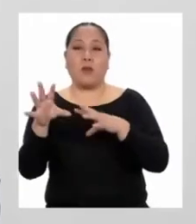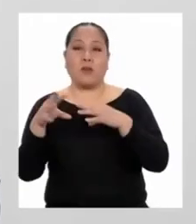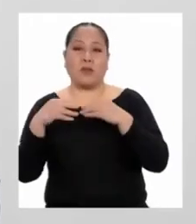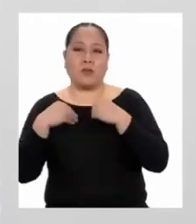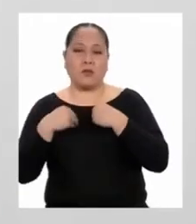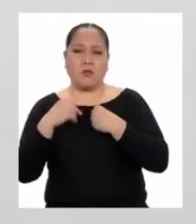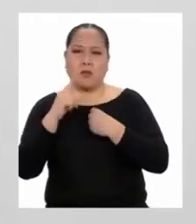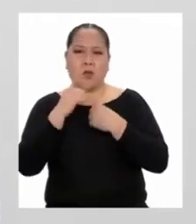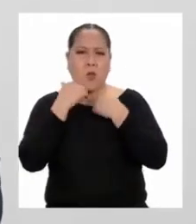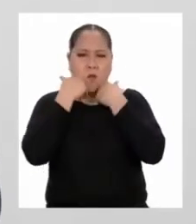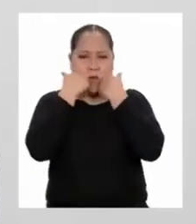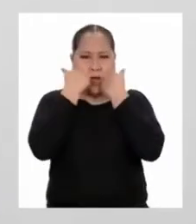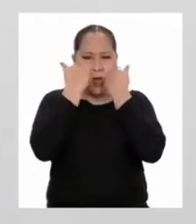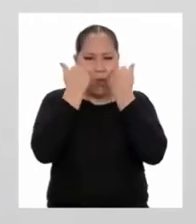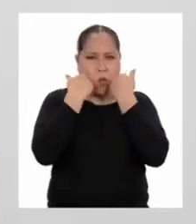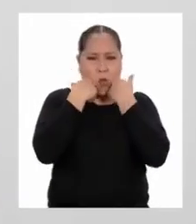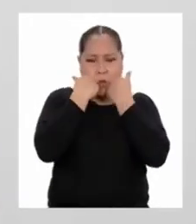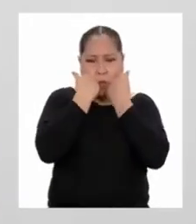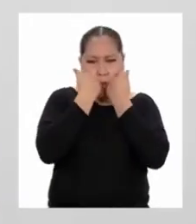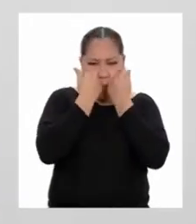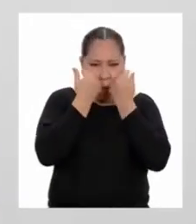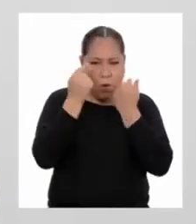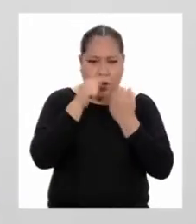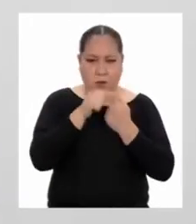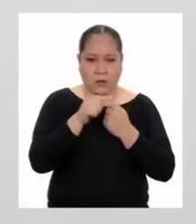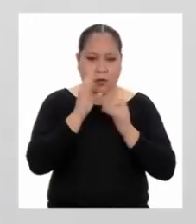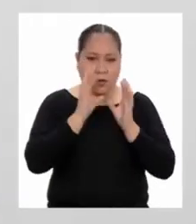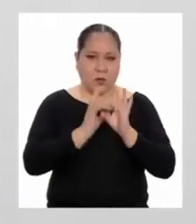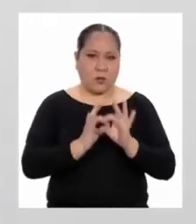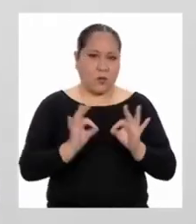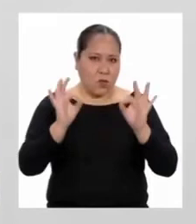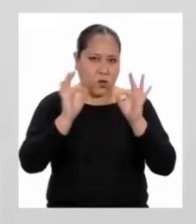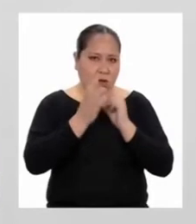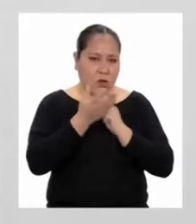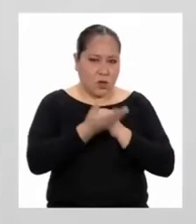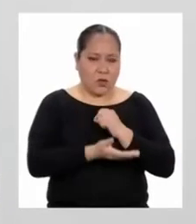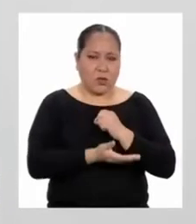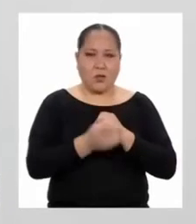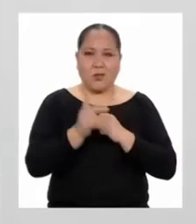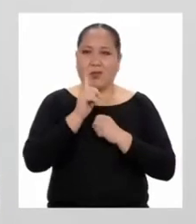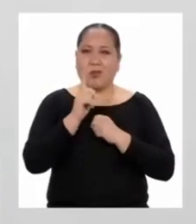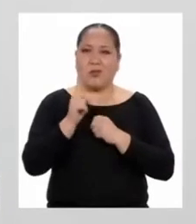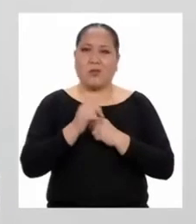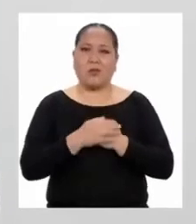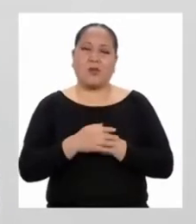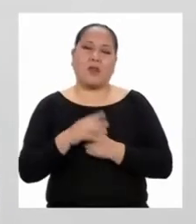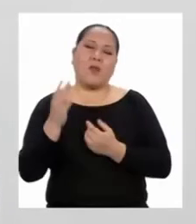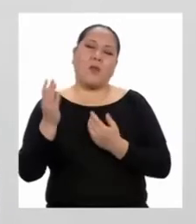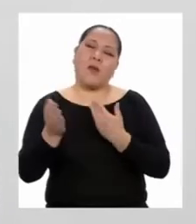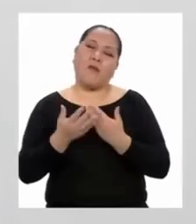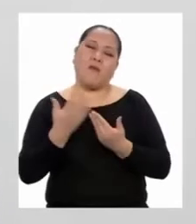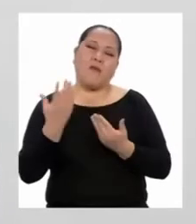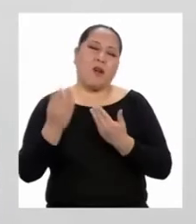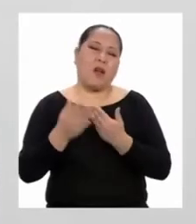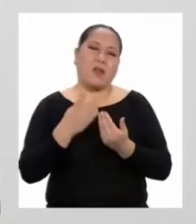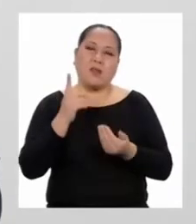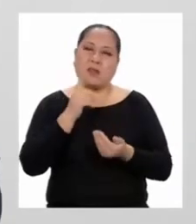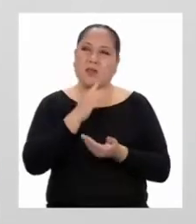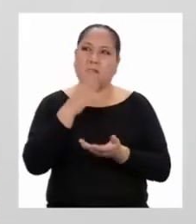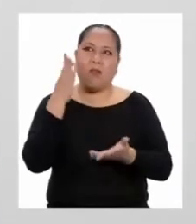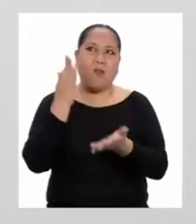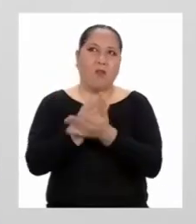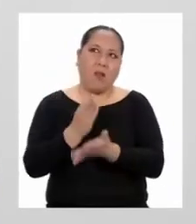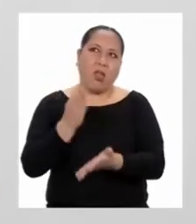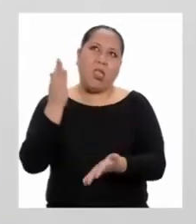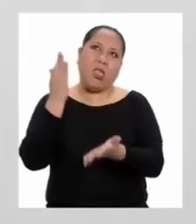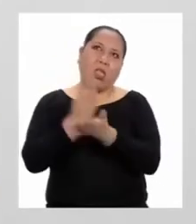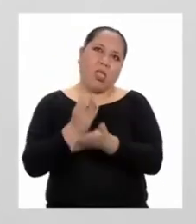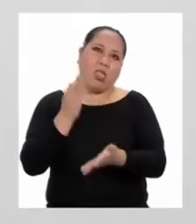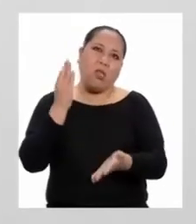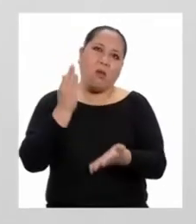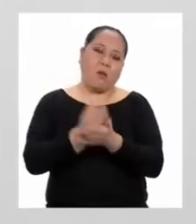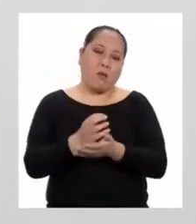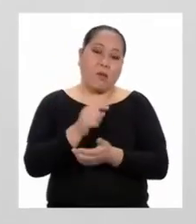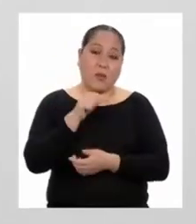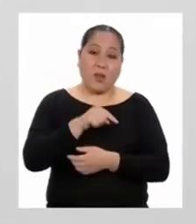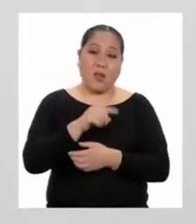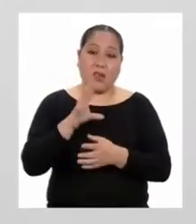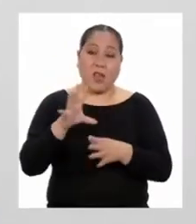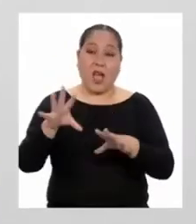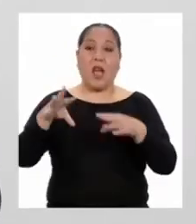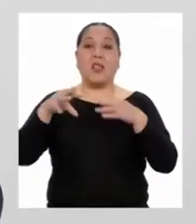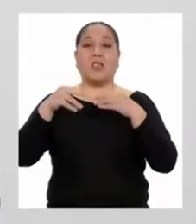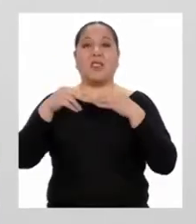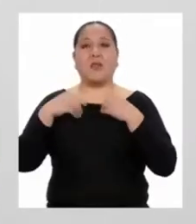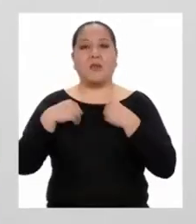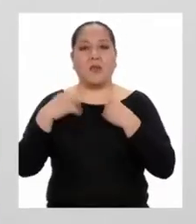tengan vergüenza de sus orígenes tan valiosos, sino porque les es más fácil hacerlo para ser aceptados de